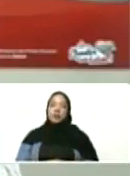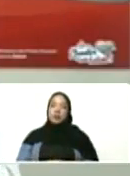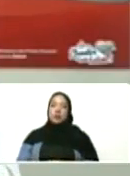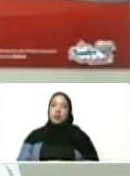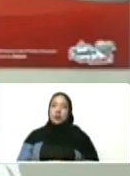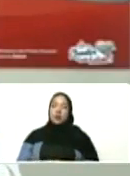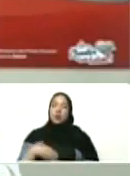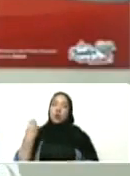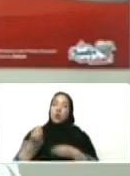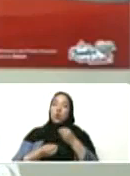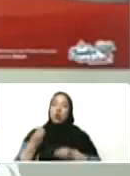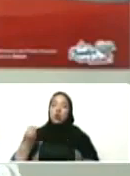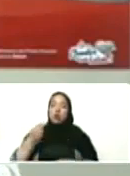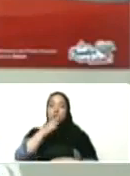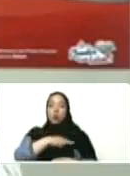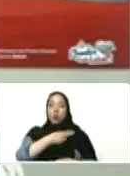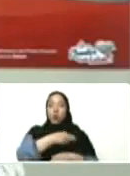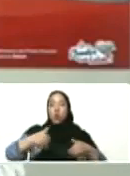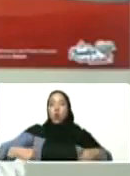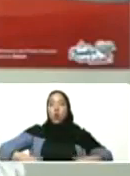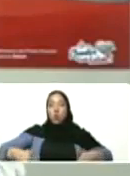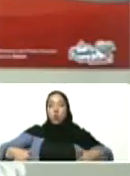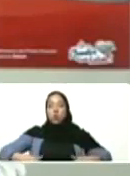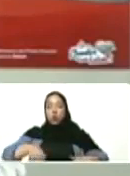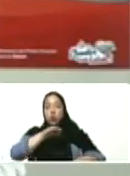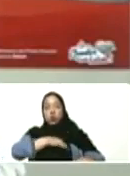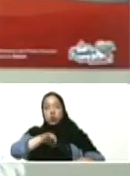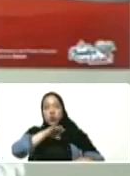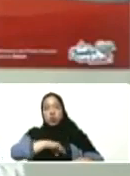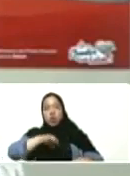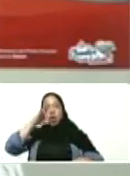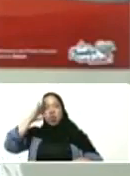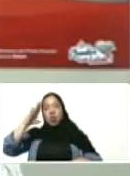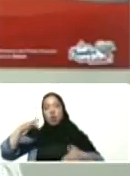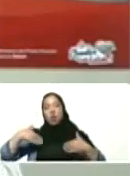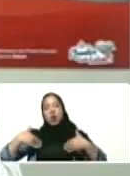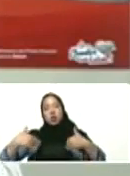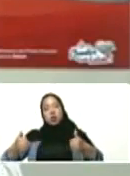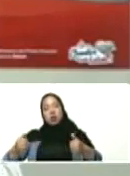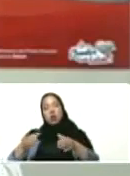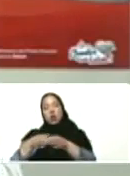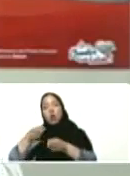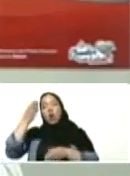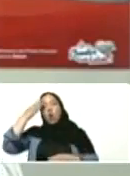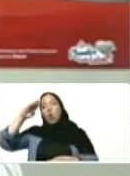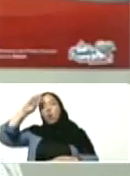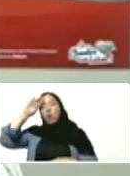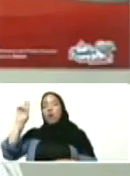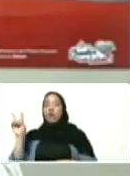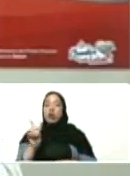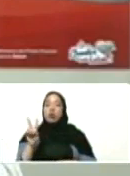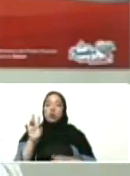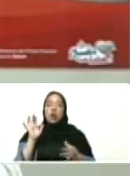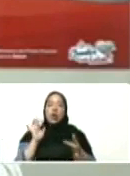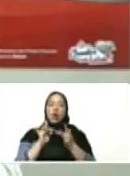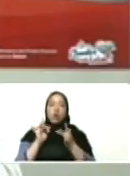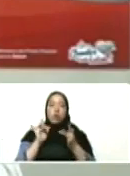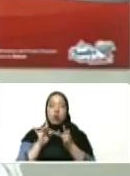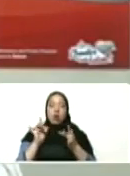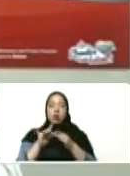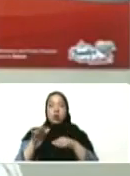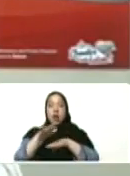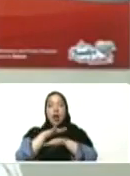se rehabilitó con el esfuerzo de las Bricomil Salud y del convenio Cuba-Venezuela, la sede de la